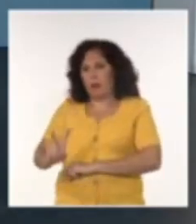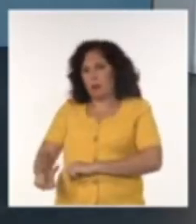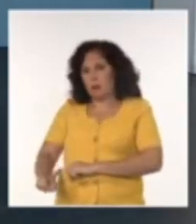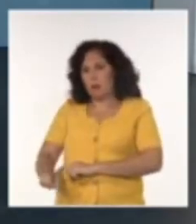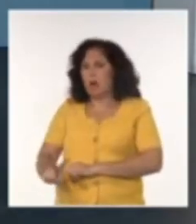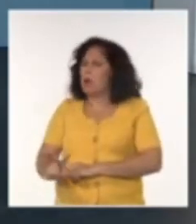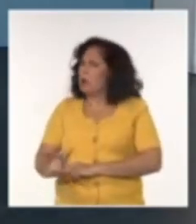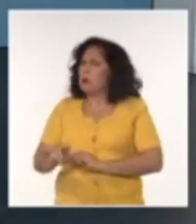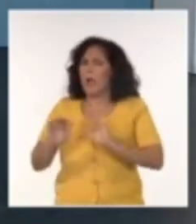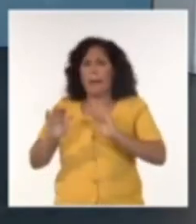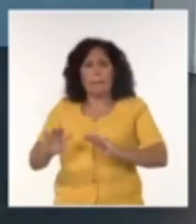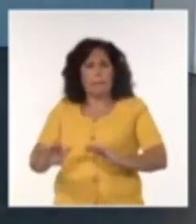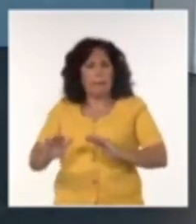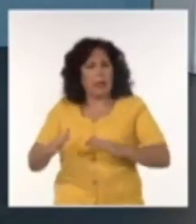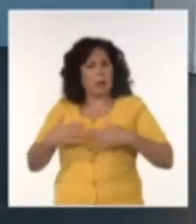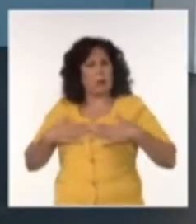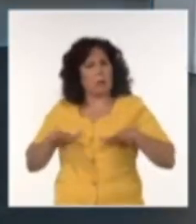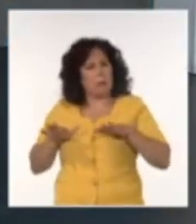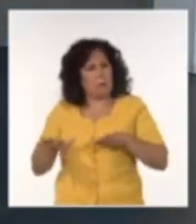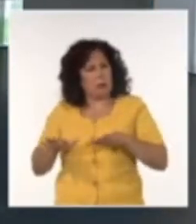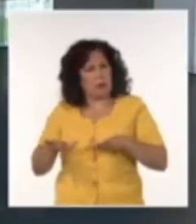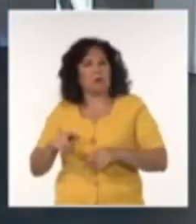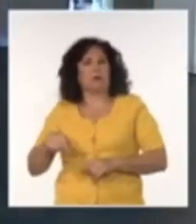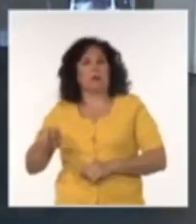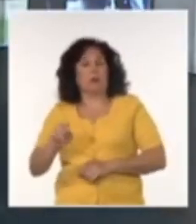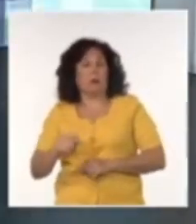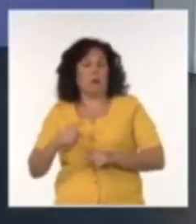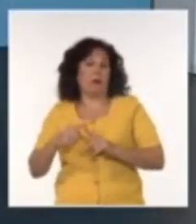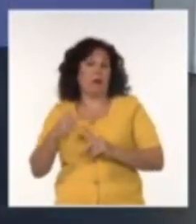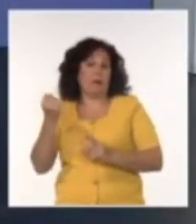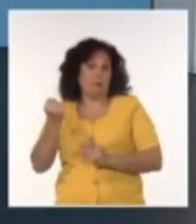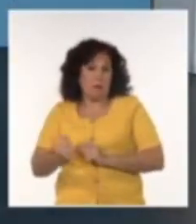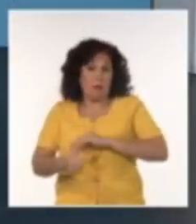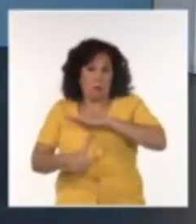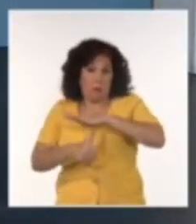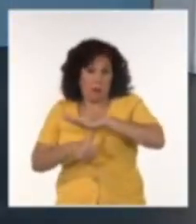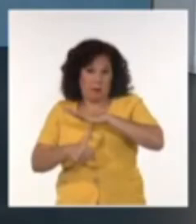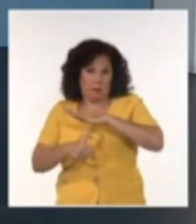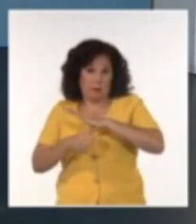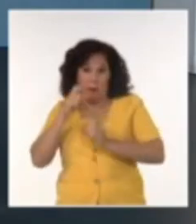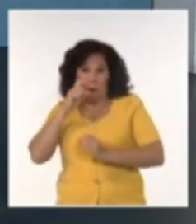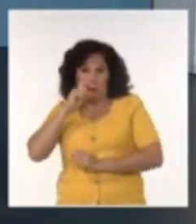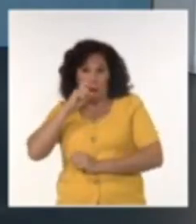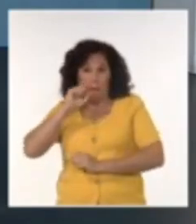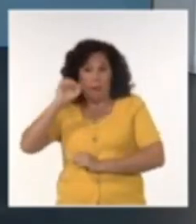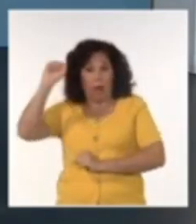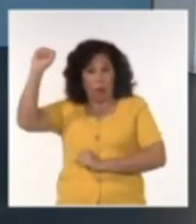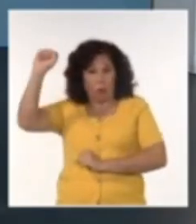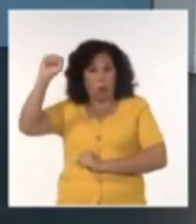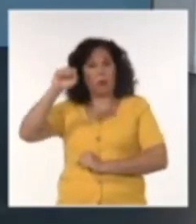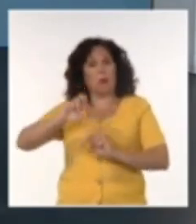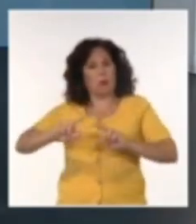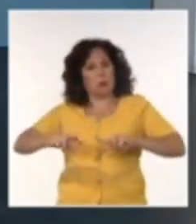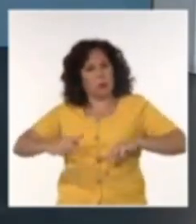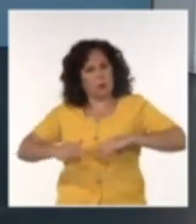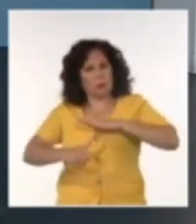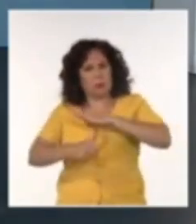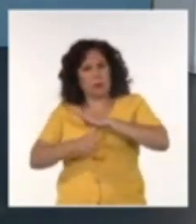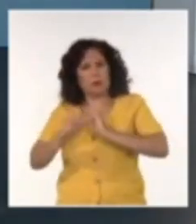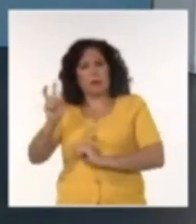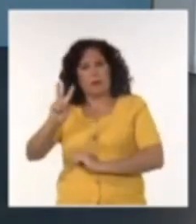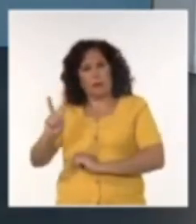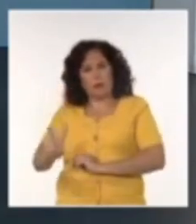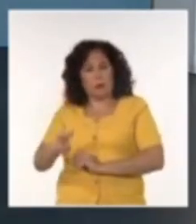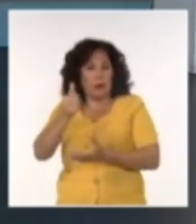de los últimos días tras la ratificación de Nicolás Maduro como presidente electo. En Caracas, la capital, marcharon este sábado en apoyo al